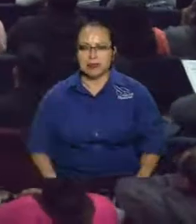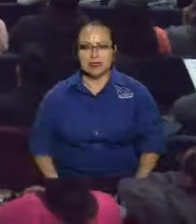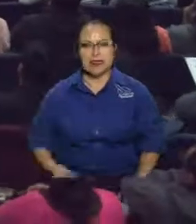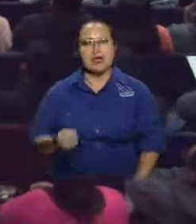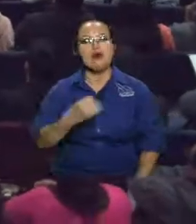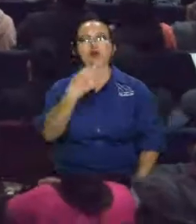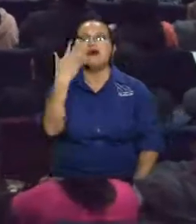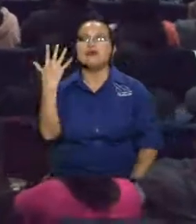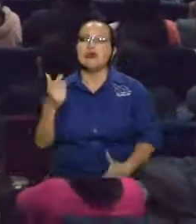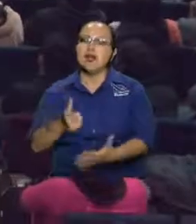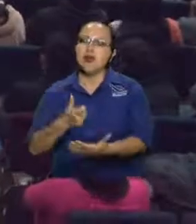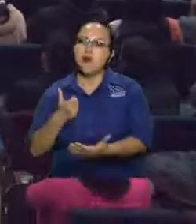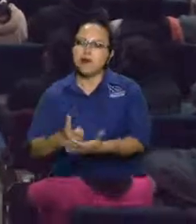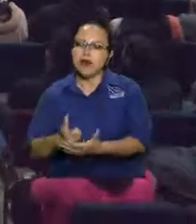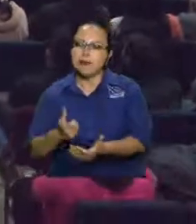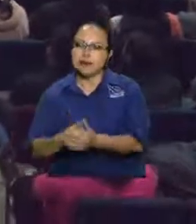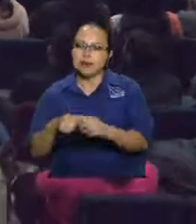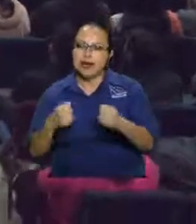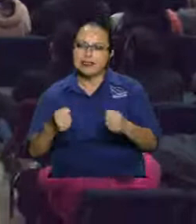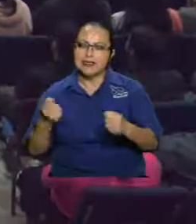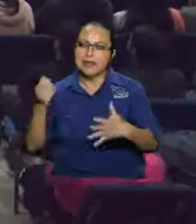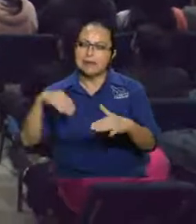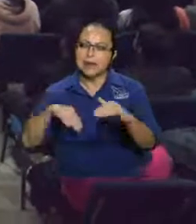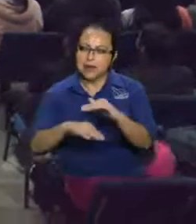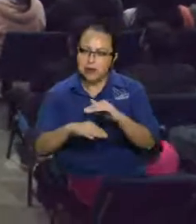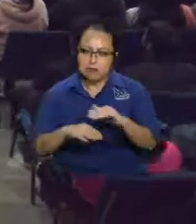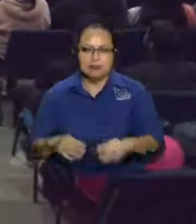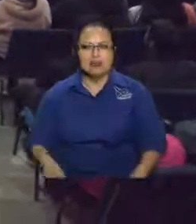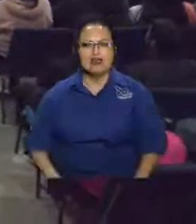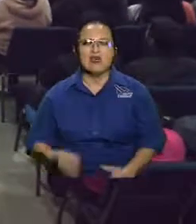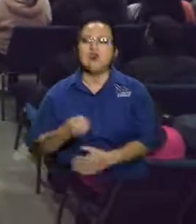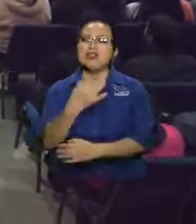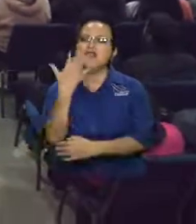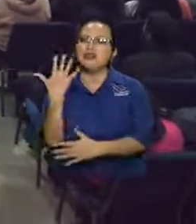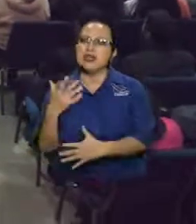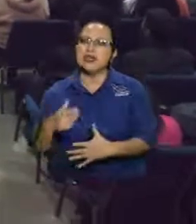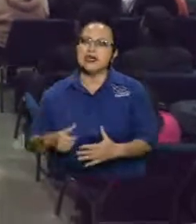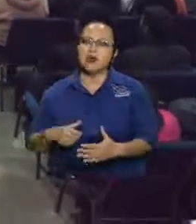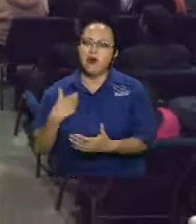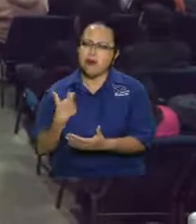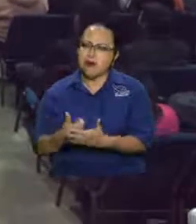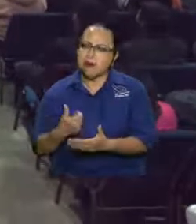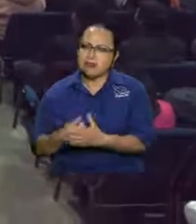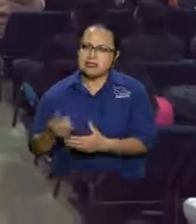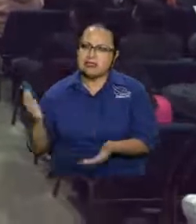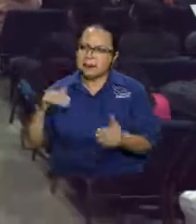le cobramos del parqueo para construirlo? ¿Y para que se parquee, cuánto le cobramos?